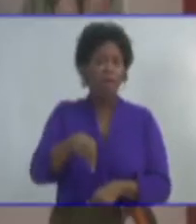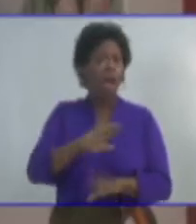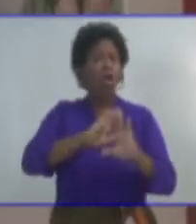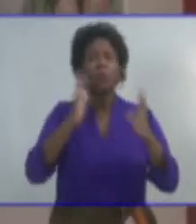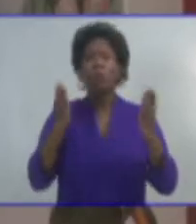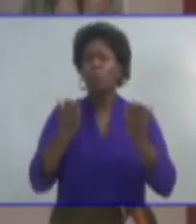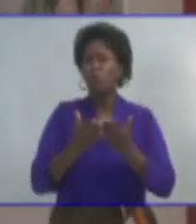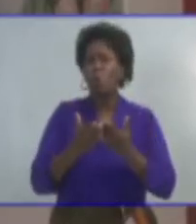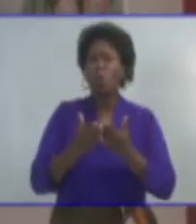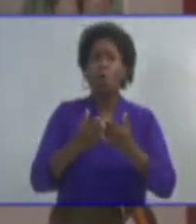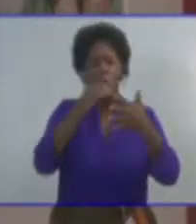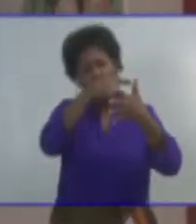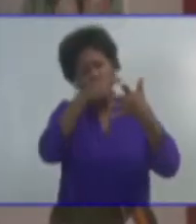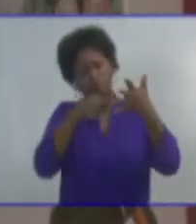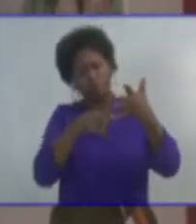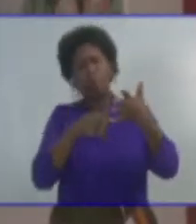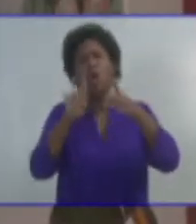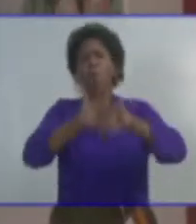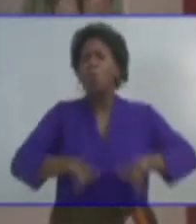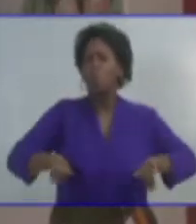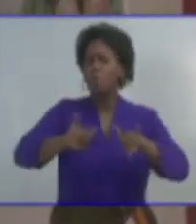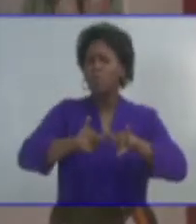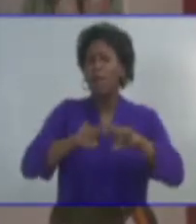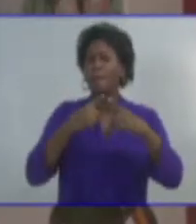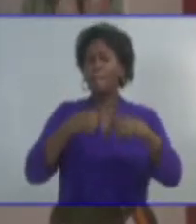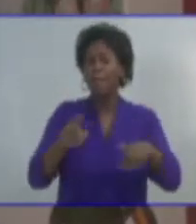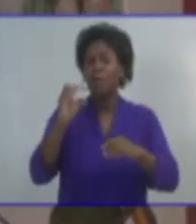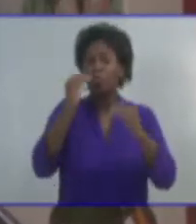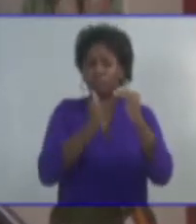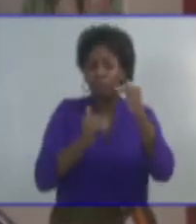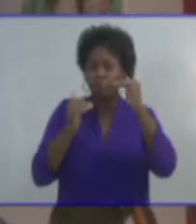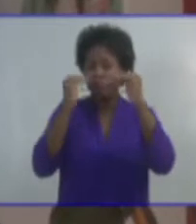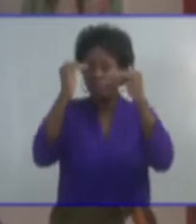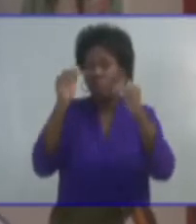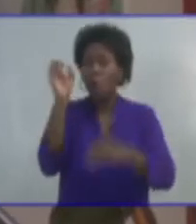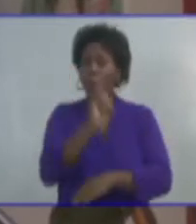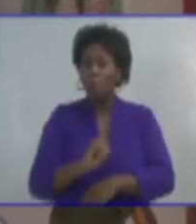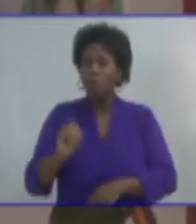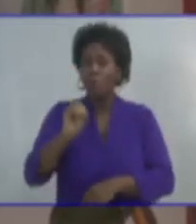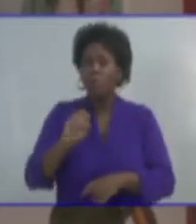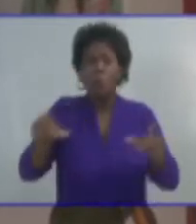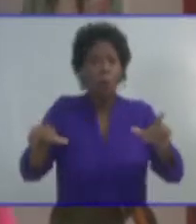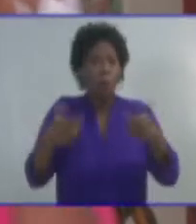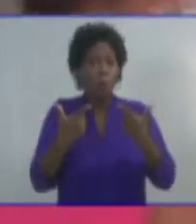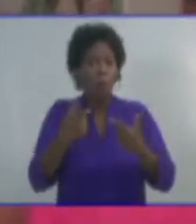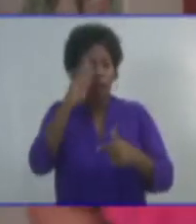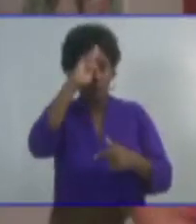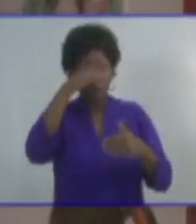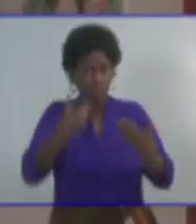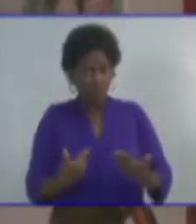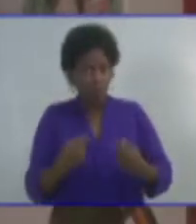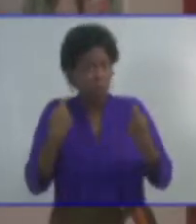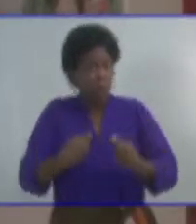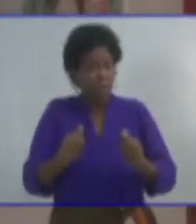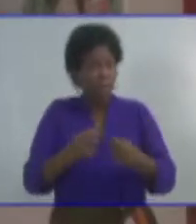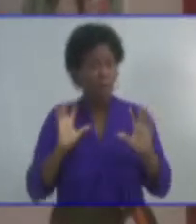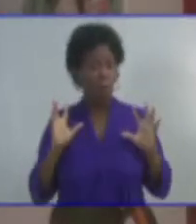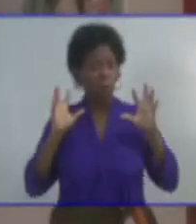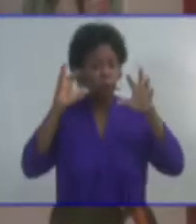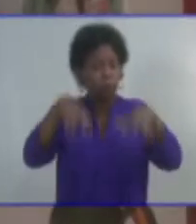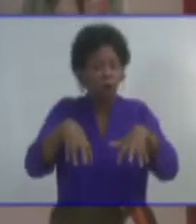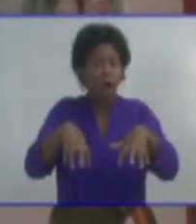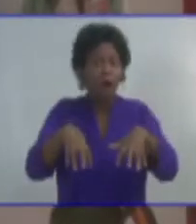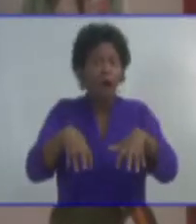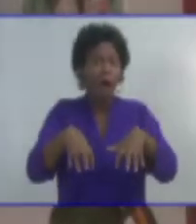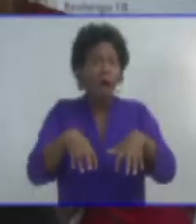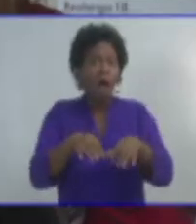todos los años. Ahora bien, de manera escalonada, porque cumpliendo las medidas higiénico-sanitarias no podemos estar todos en la